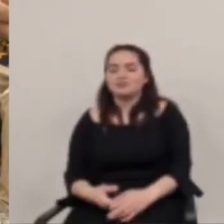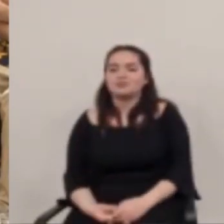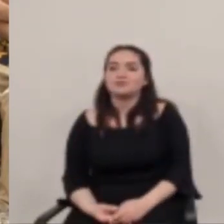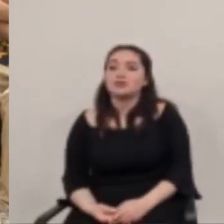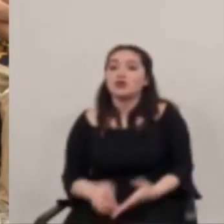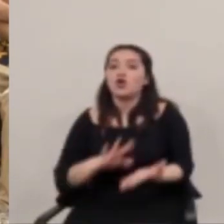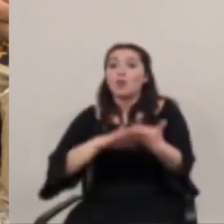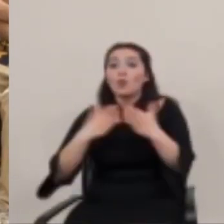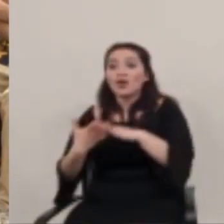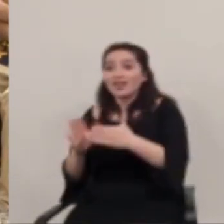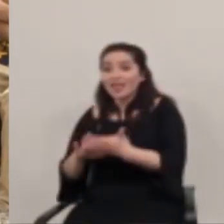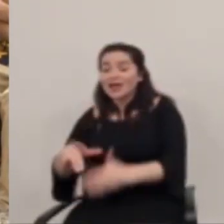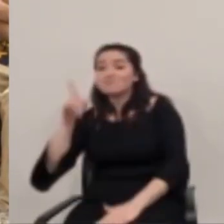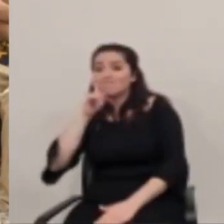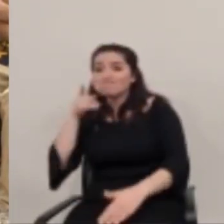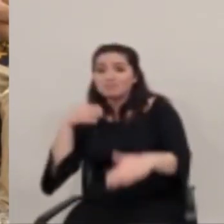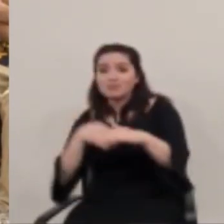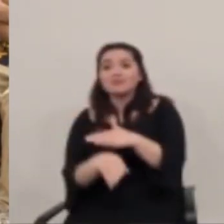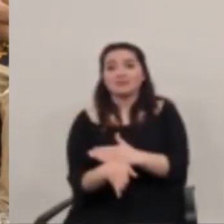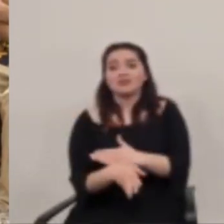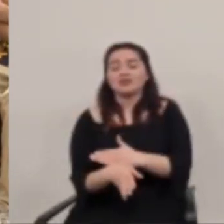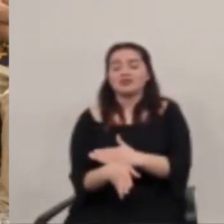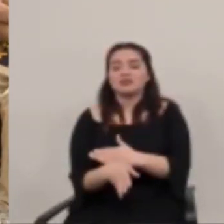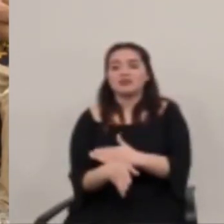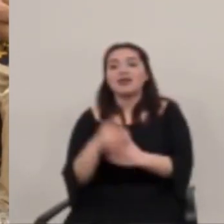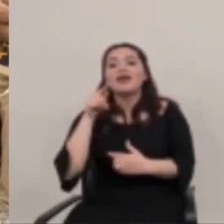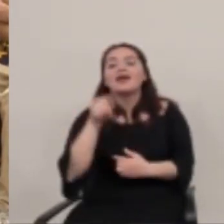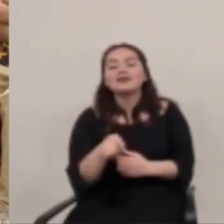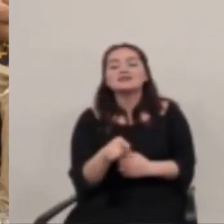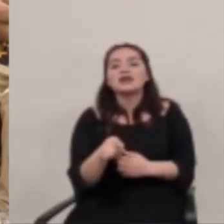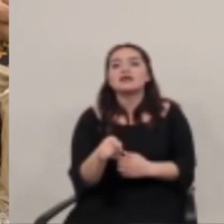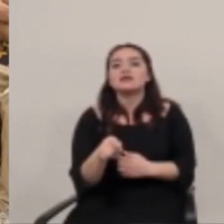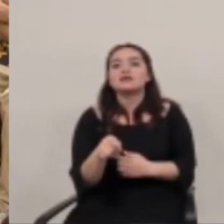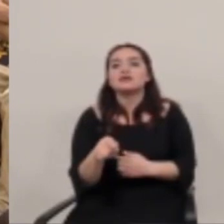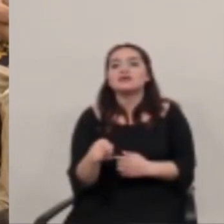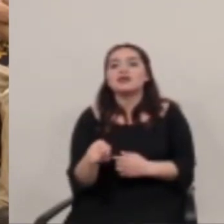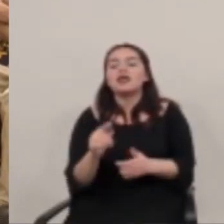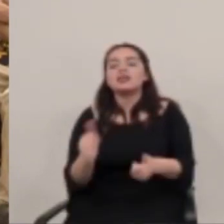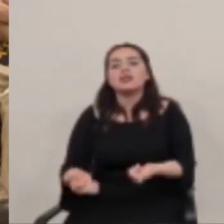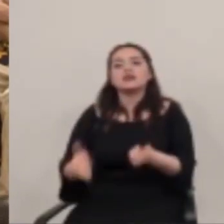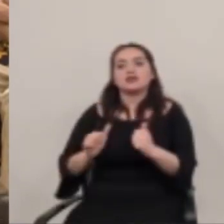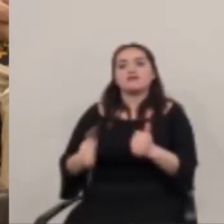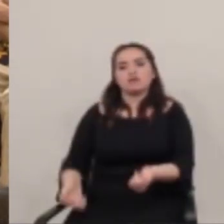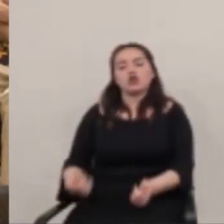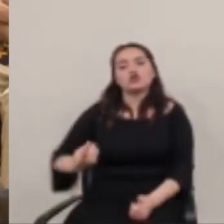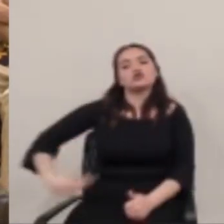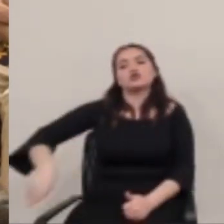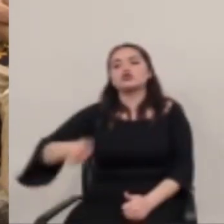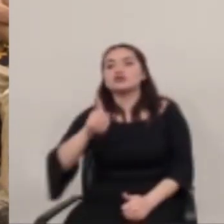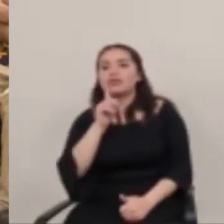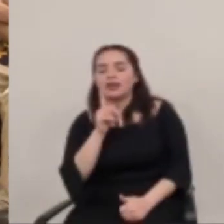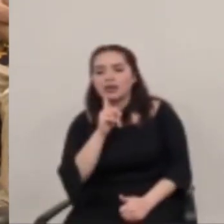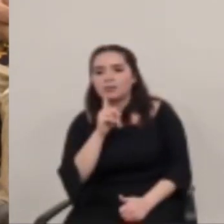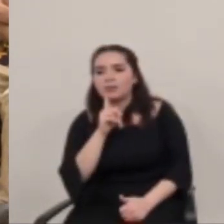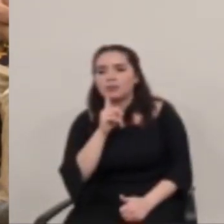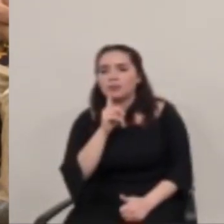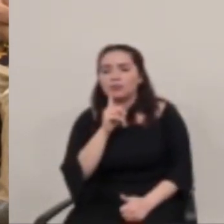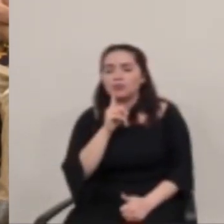tenga acceso y que esa difusión, por supuesto, sea accesible. Esas son parte de los desafíos que nosotros tenemos,